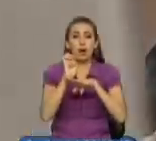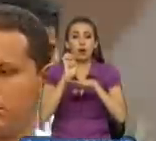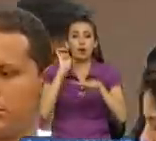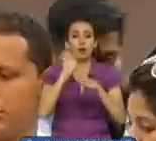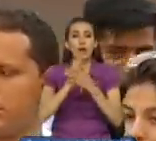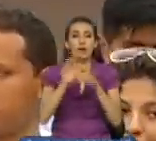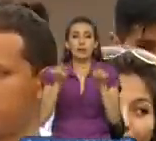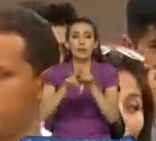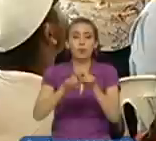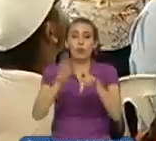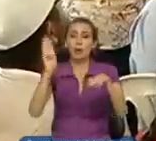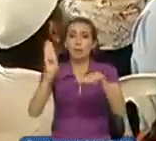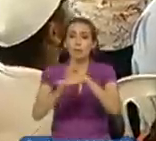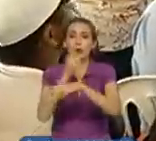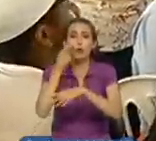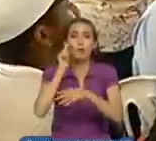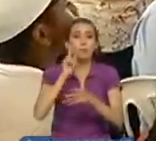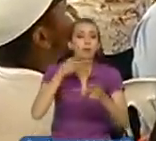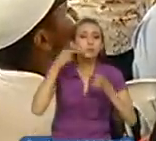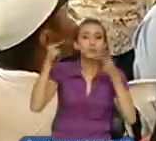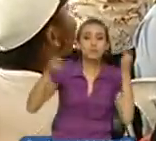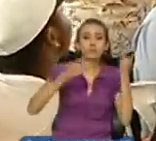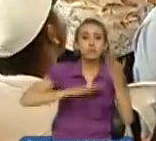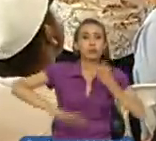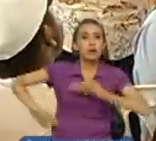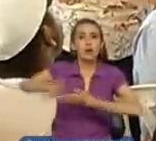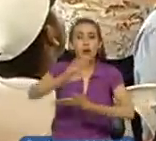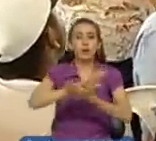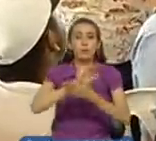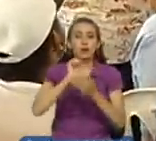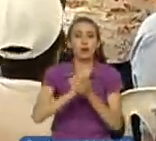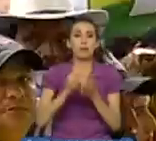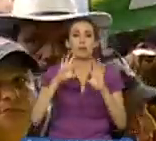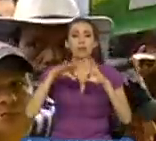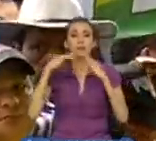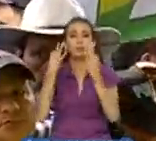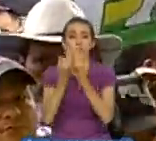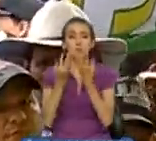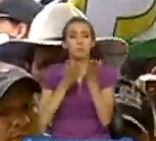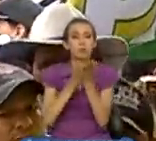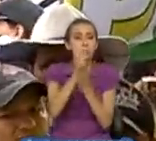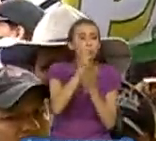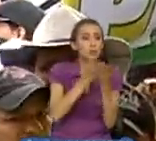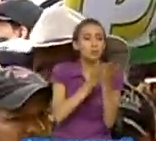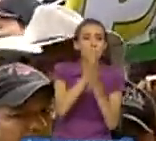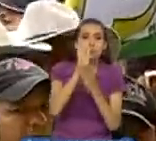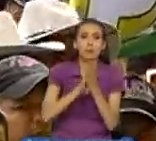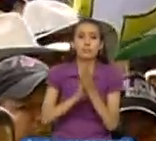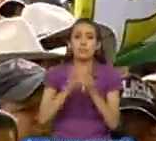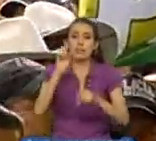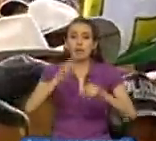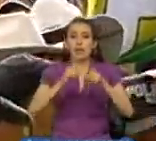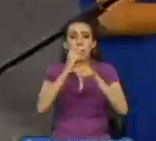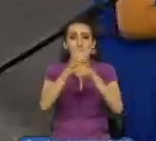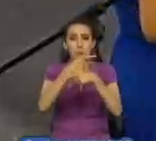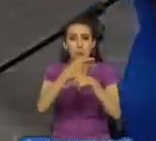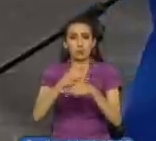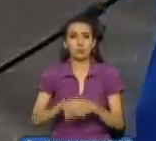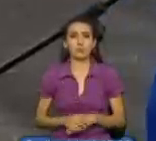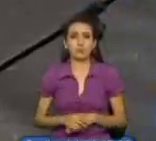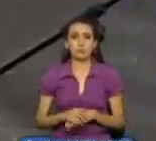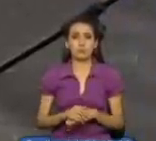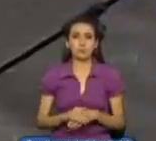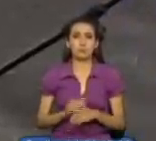y banca de desarrollo que beneficie a miles de ciudadanos y sus familias a través del abanico de productos que ofrece